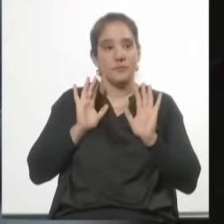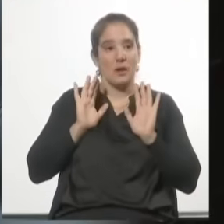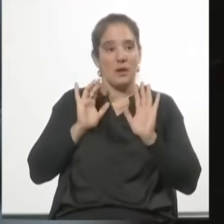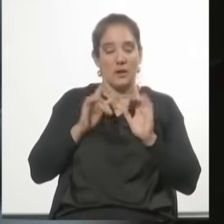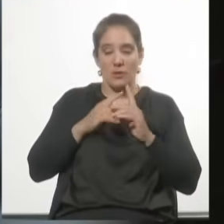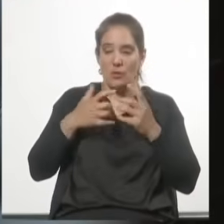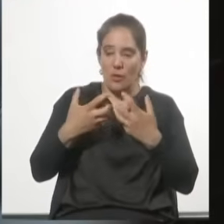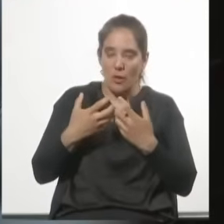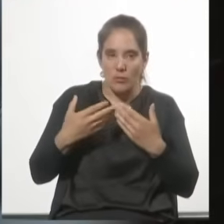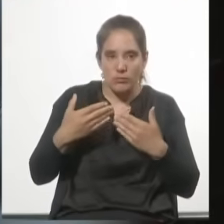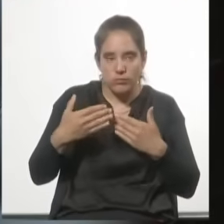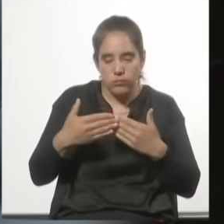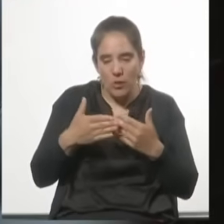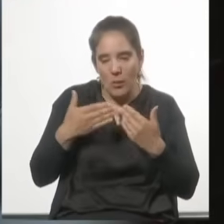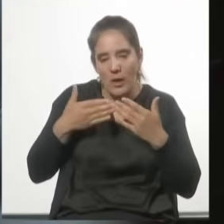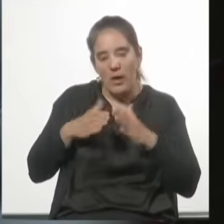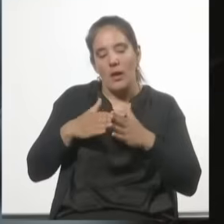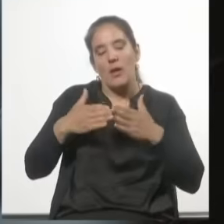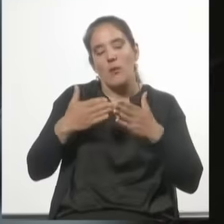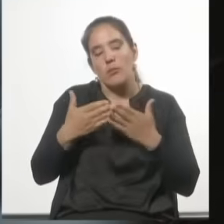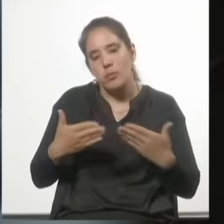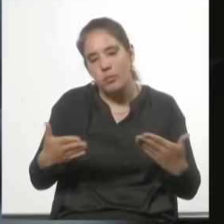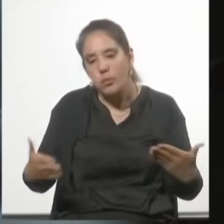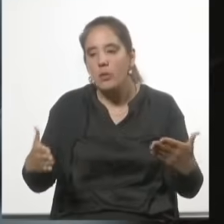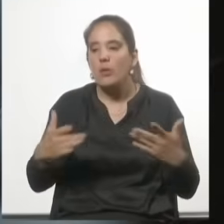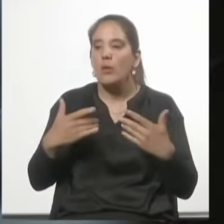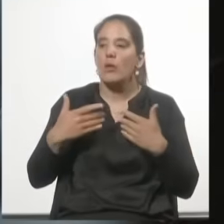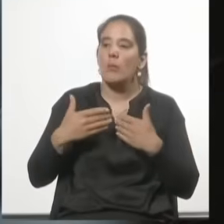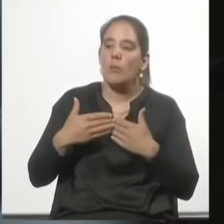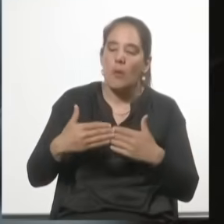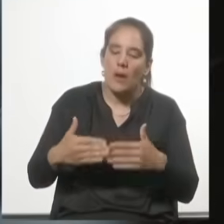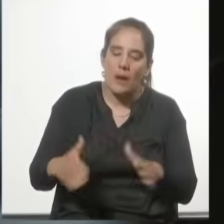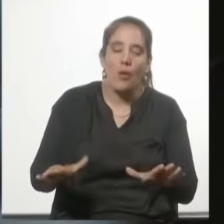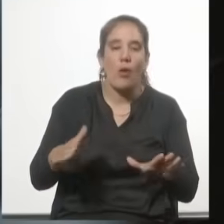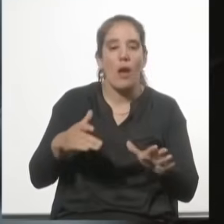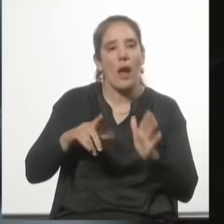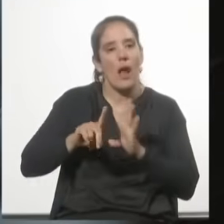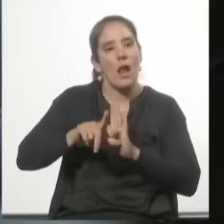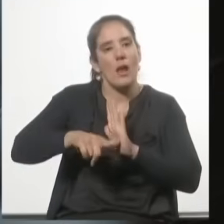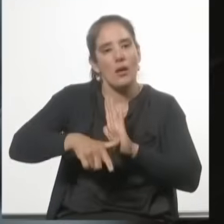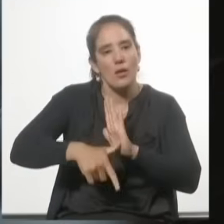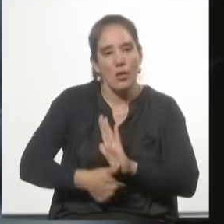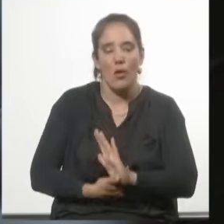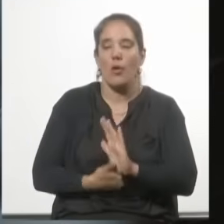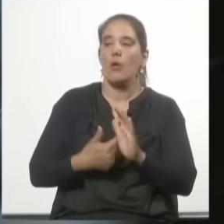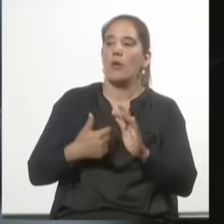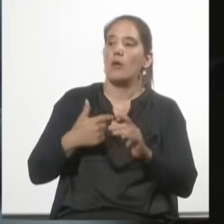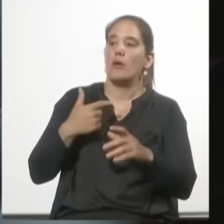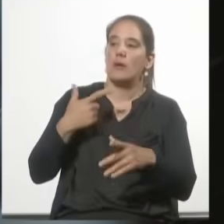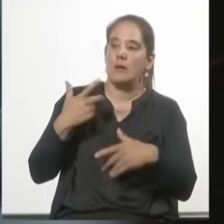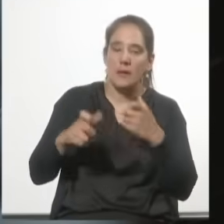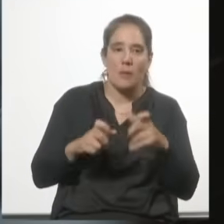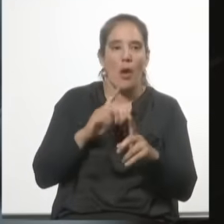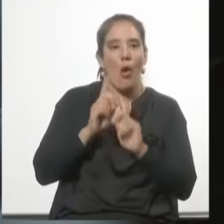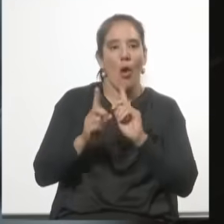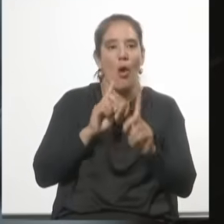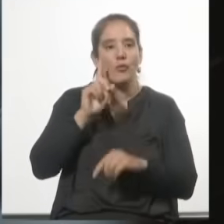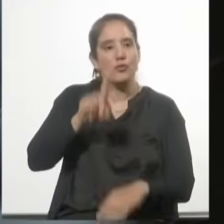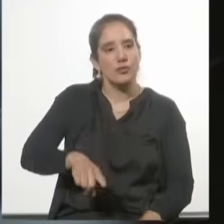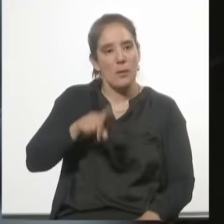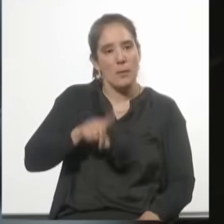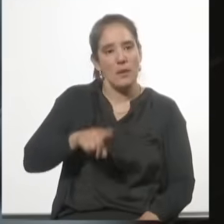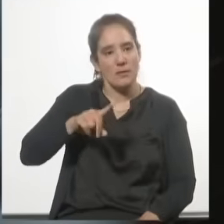dilataron el proceso de constitución del aval de buen cumplimiento durante más de 11 meses hasta la